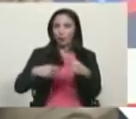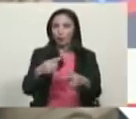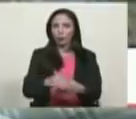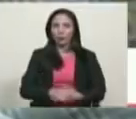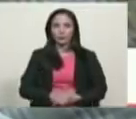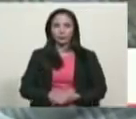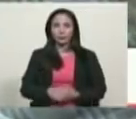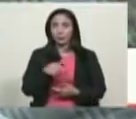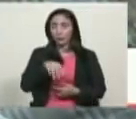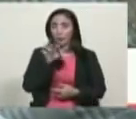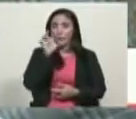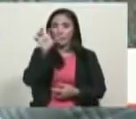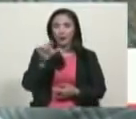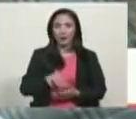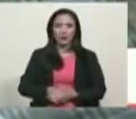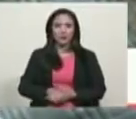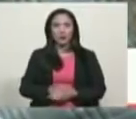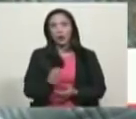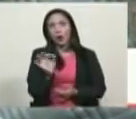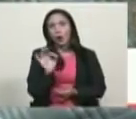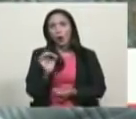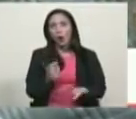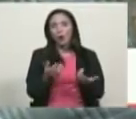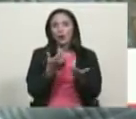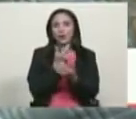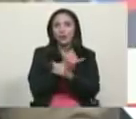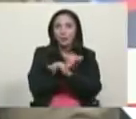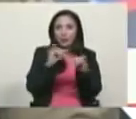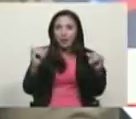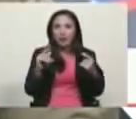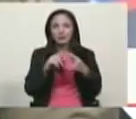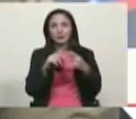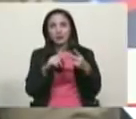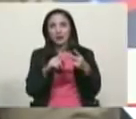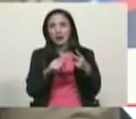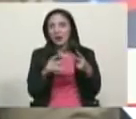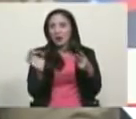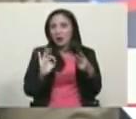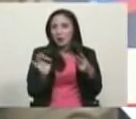de nuestra nación como nación independiente.